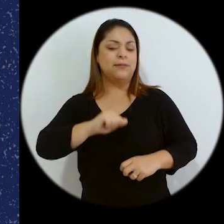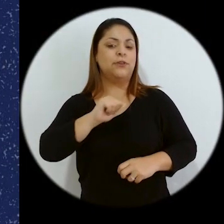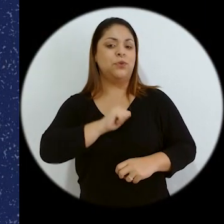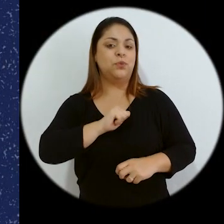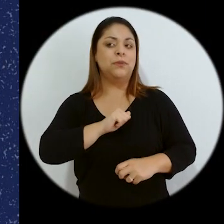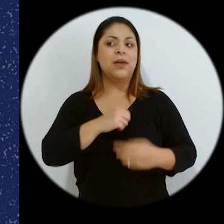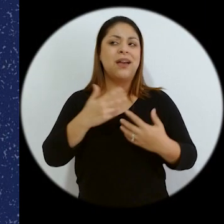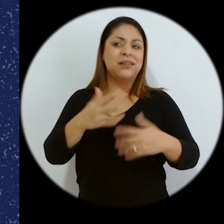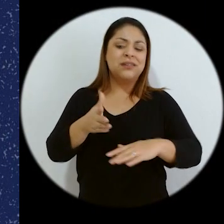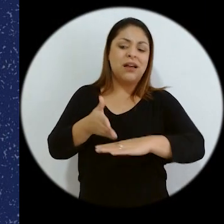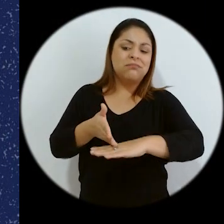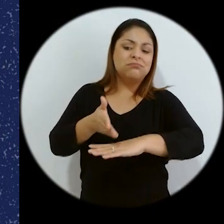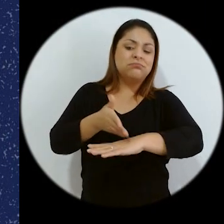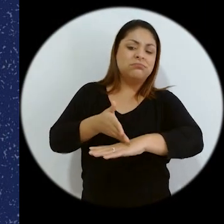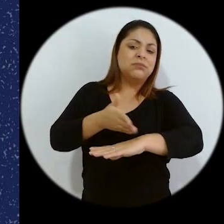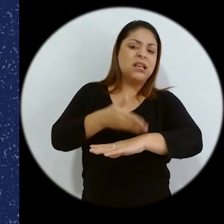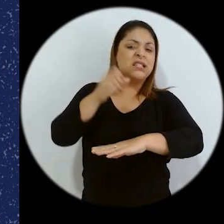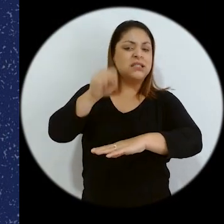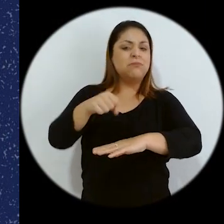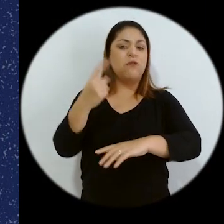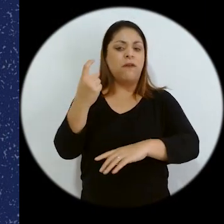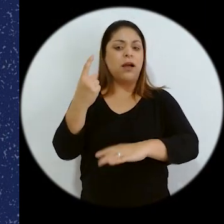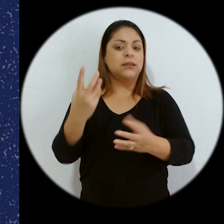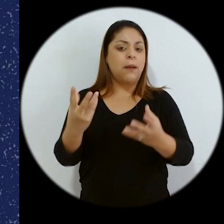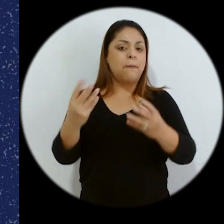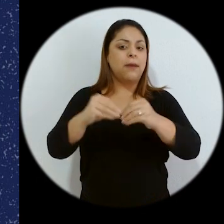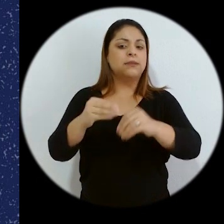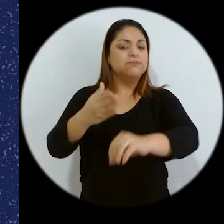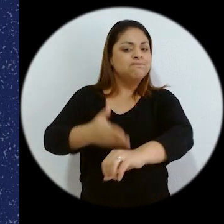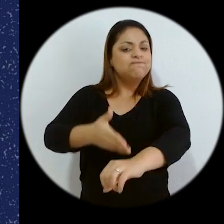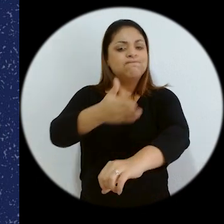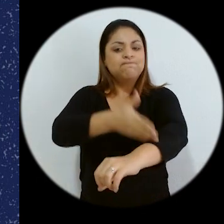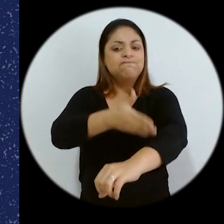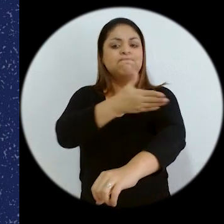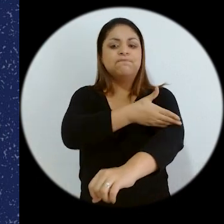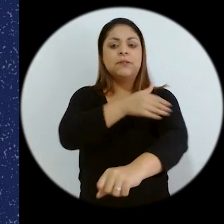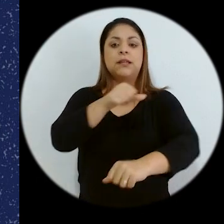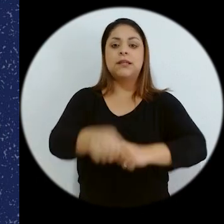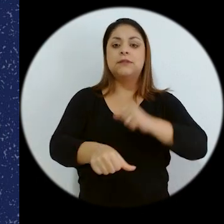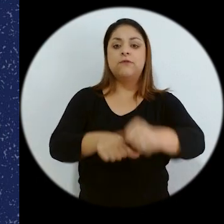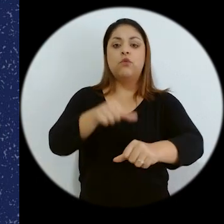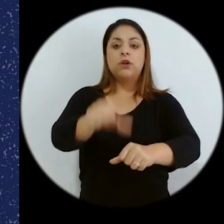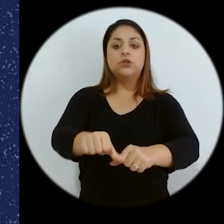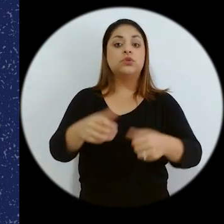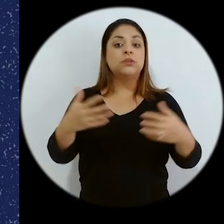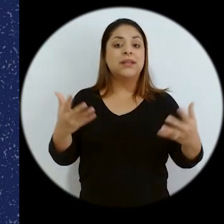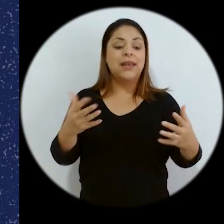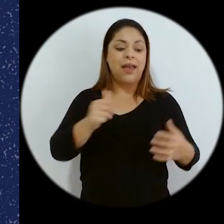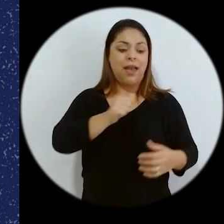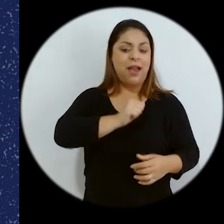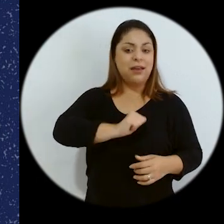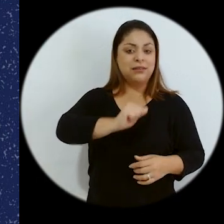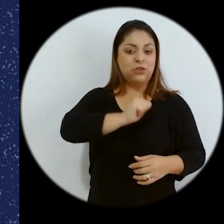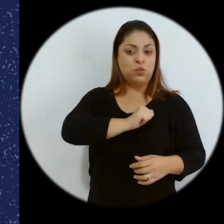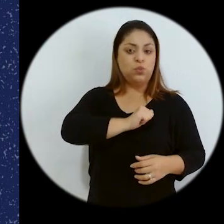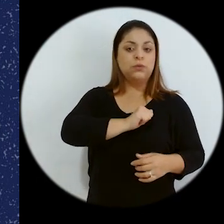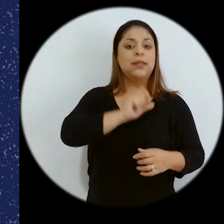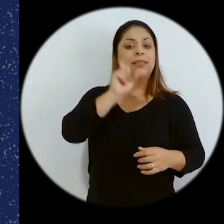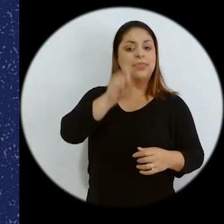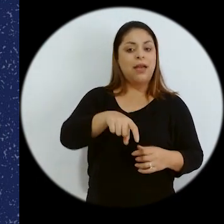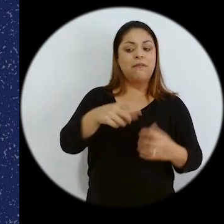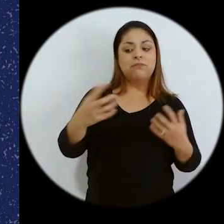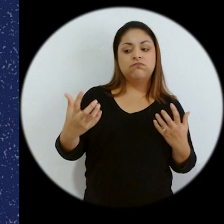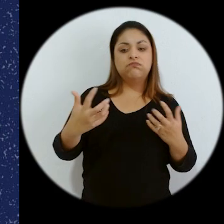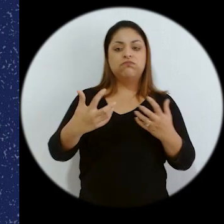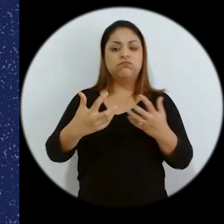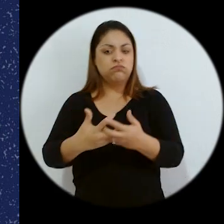a trabajar. Ya se ha ido mejorando un poco, pero creo que todavía nos falta un poquito más de esfuerzo, ¿verdad?, en que las actitudes, ¿verdad?, vayan de acuerdo no solo